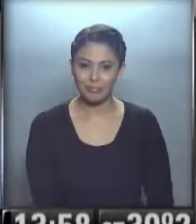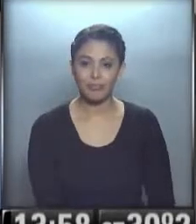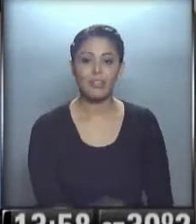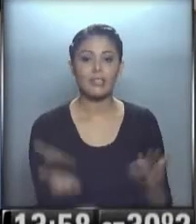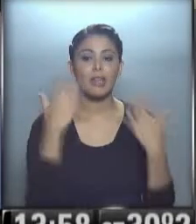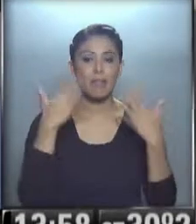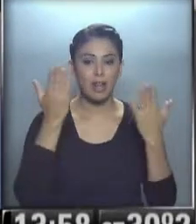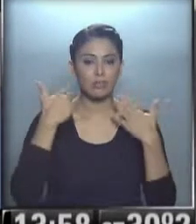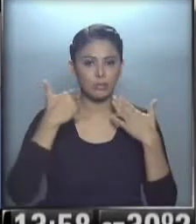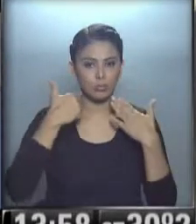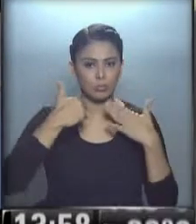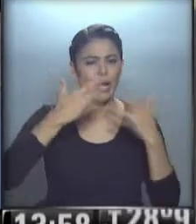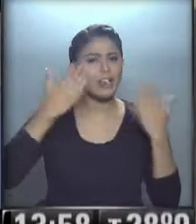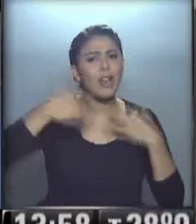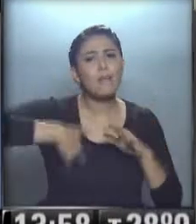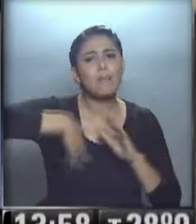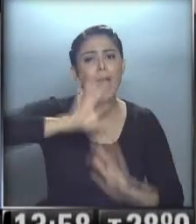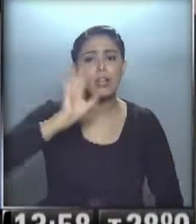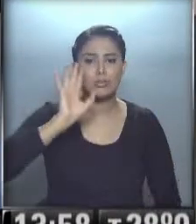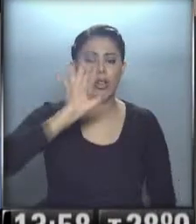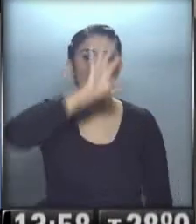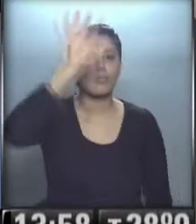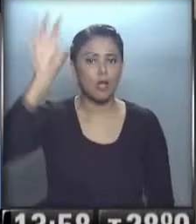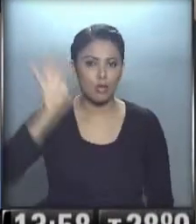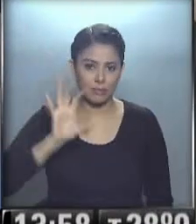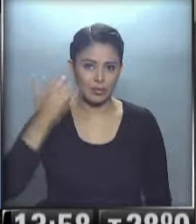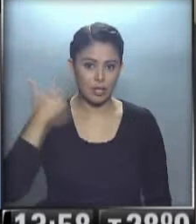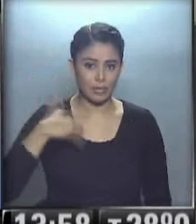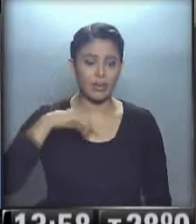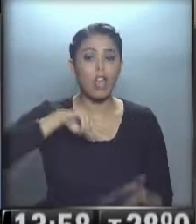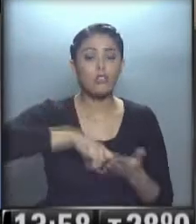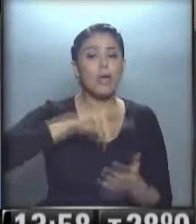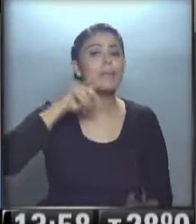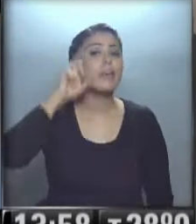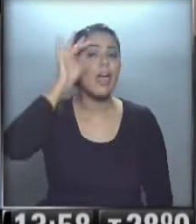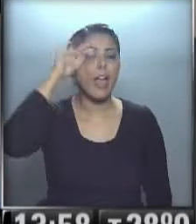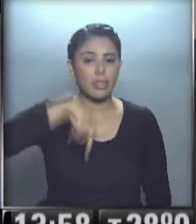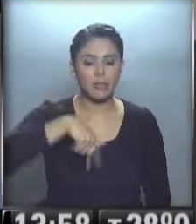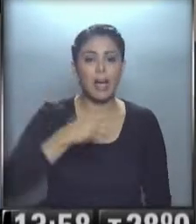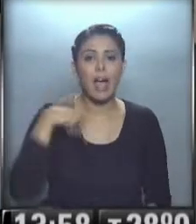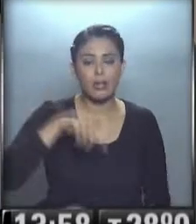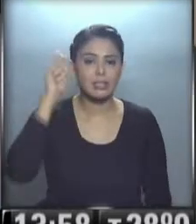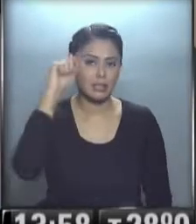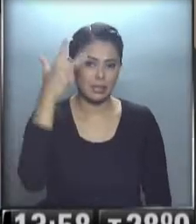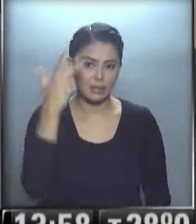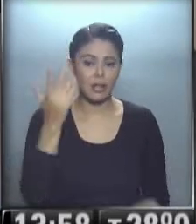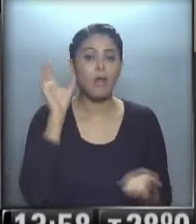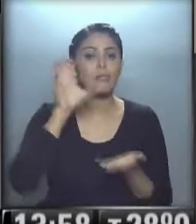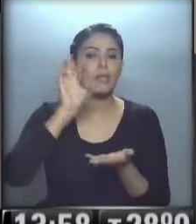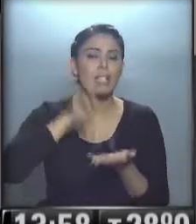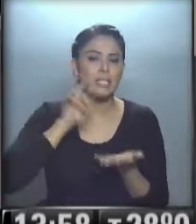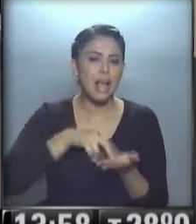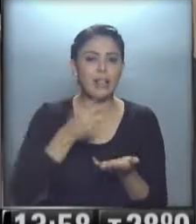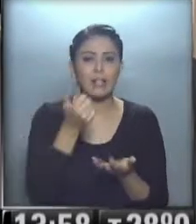Las temperaturas altas están afectando prácticamente todo el país. En Viedma ya alcanzaron los 33 grados, en Salta apenas